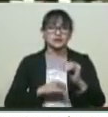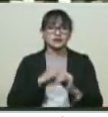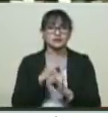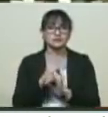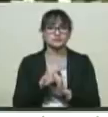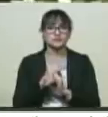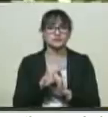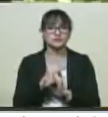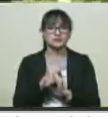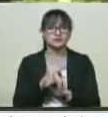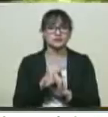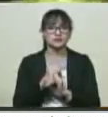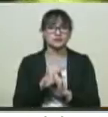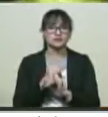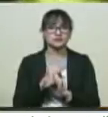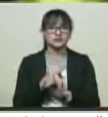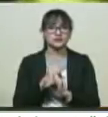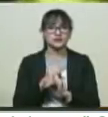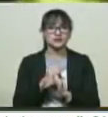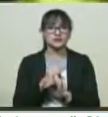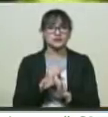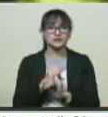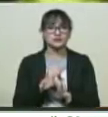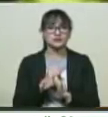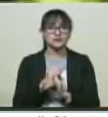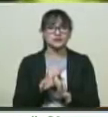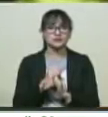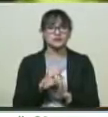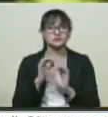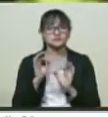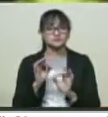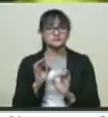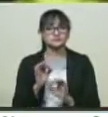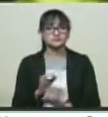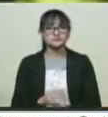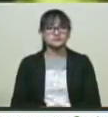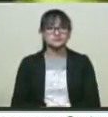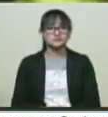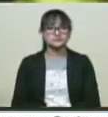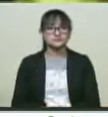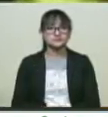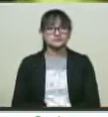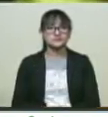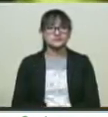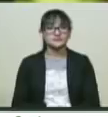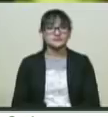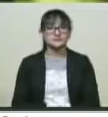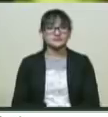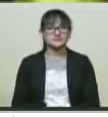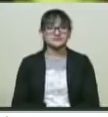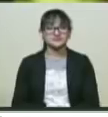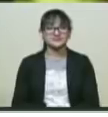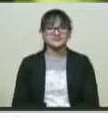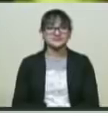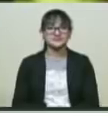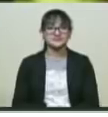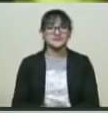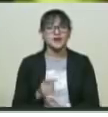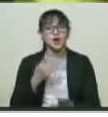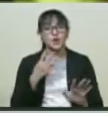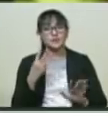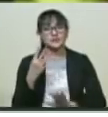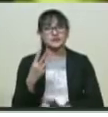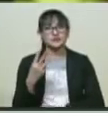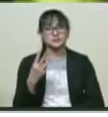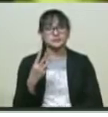en nicaragua acumula vasta experiencia en dirección política en el partido desde 1993